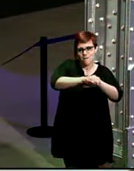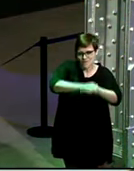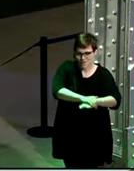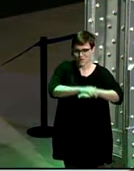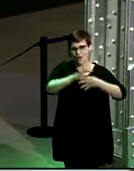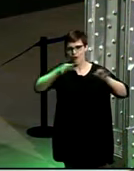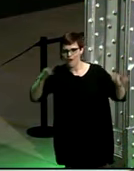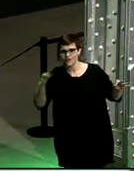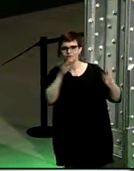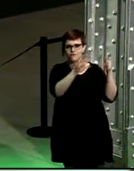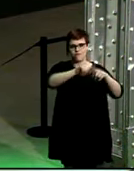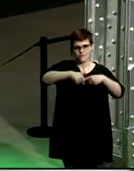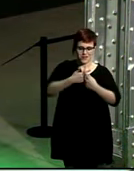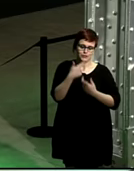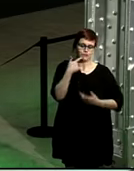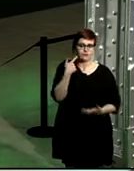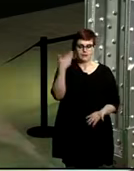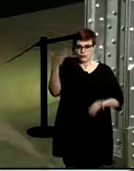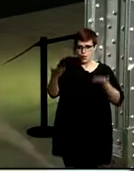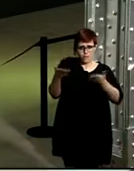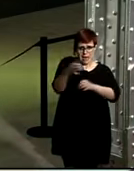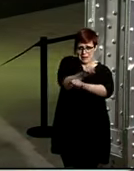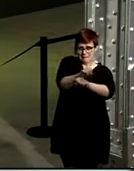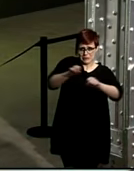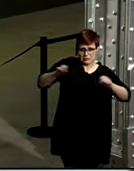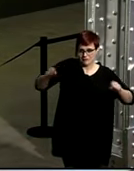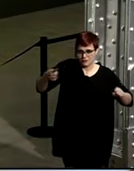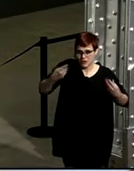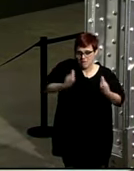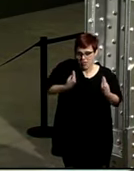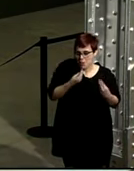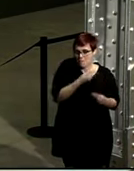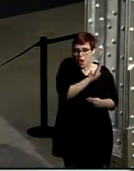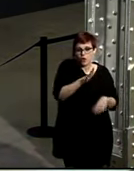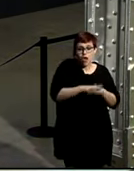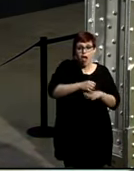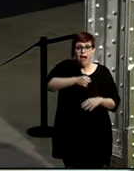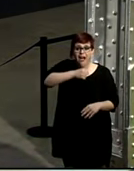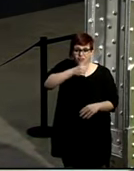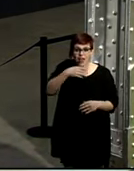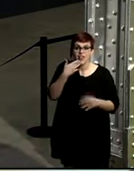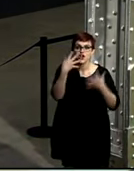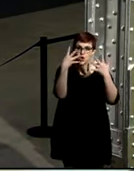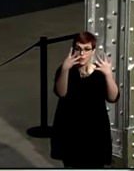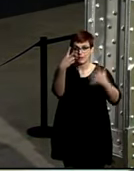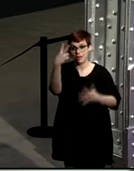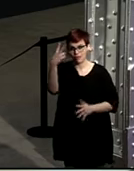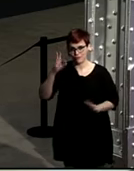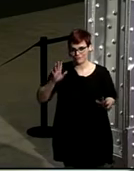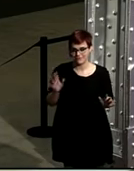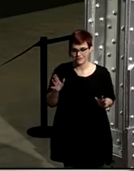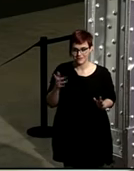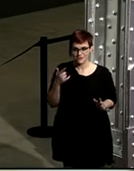ya es incomparable con nada en la vida. O sea, ver a mi abuela después de tantos años, con 92 años, en